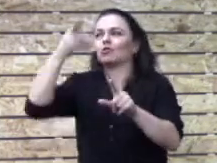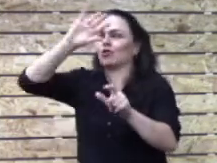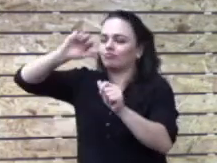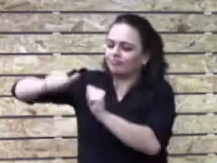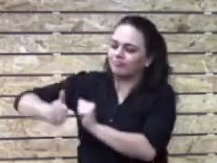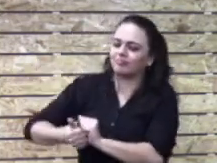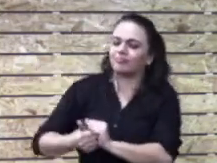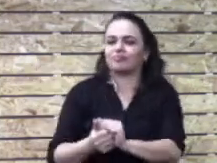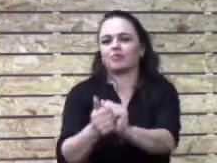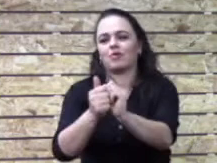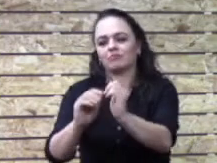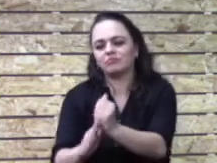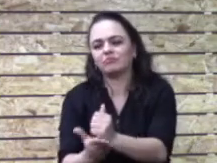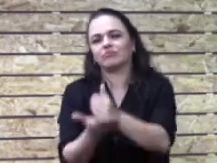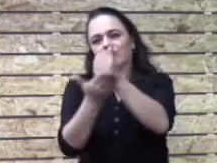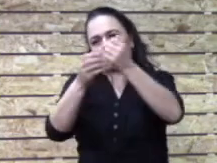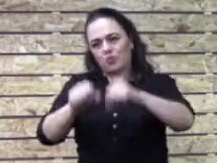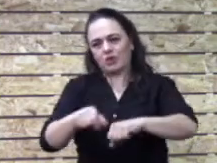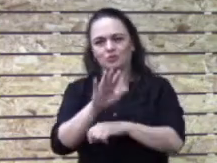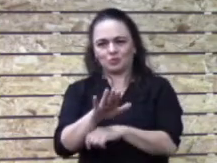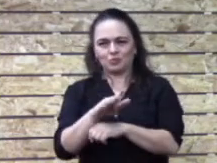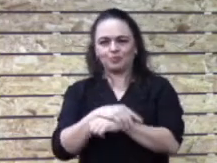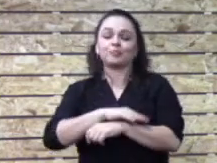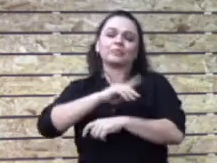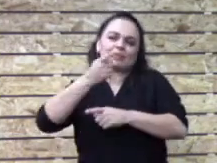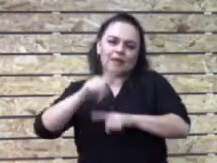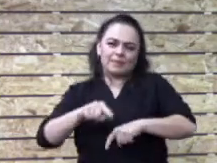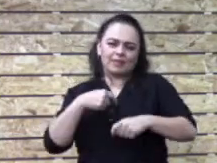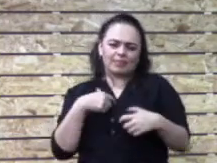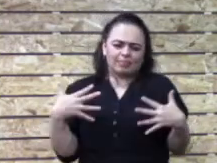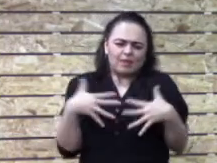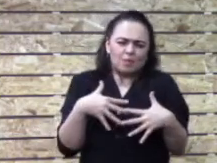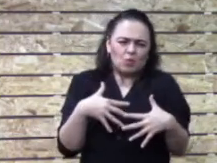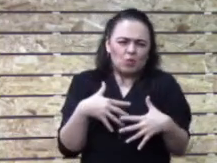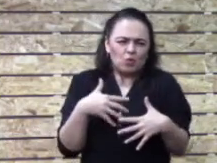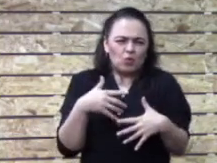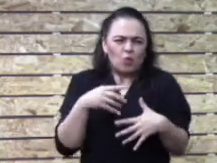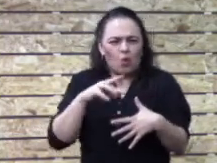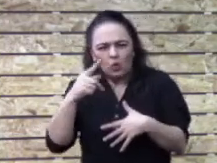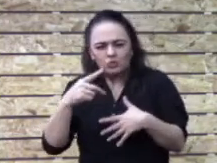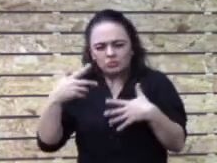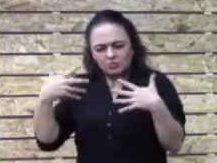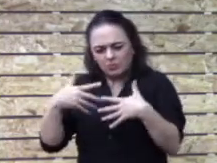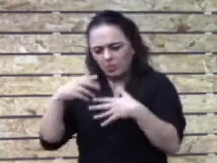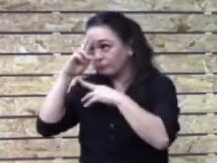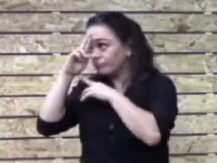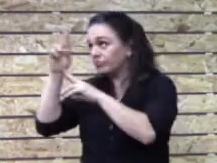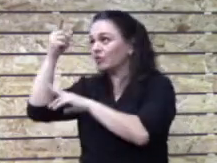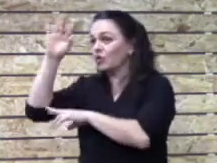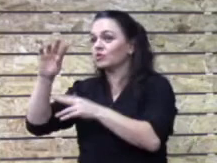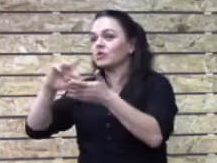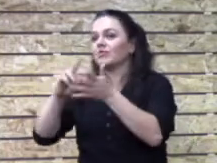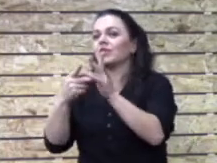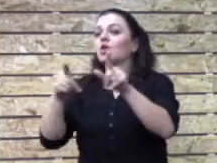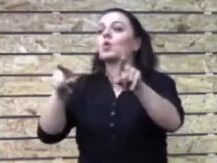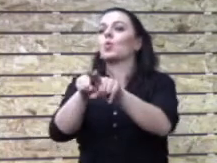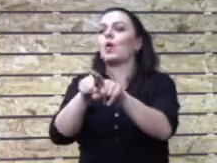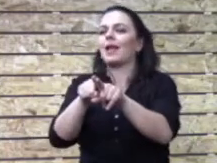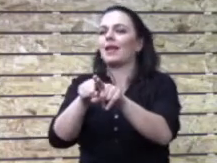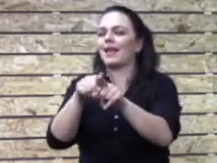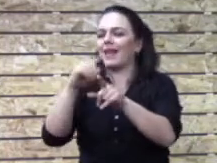de Dios. Los militares, me han dicho, tienen la expresión retirada